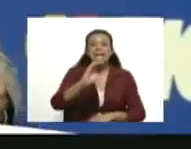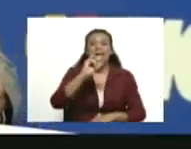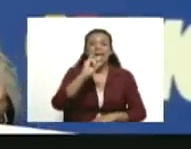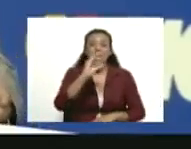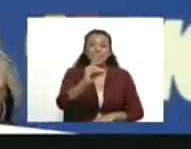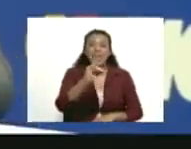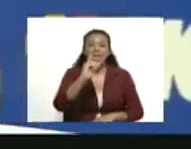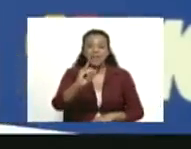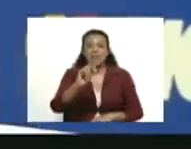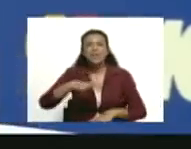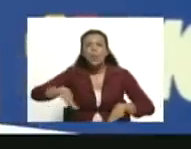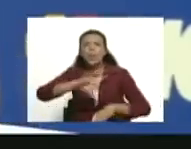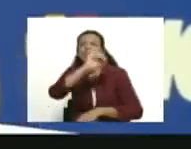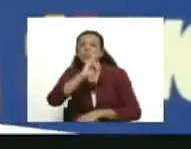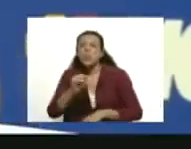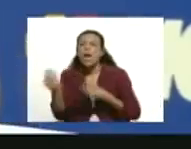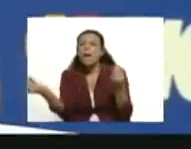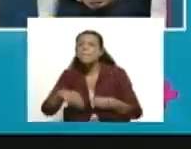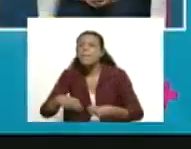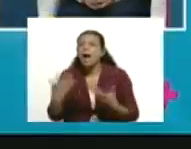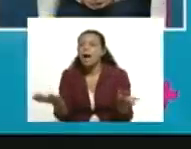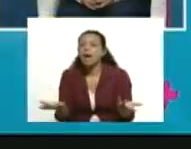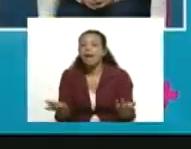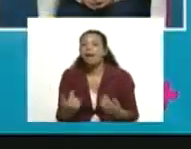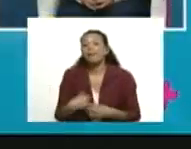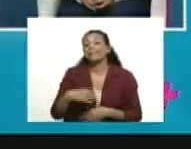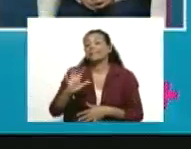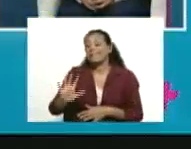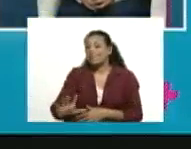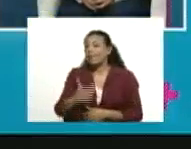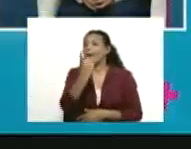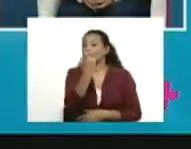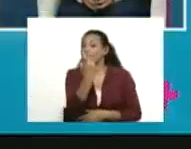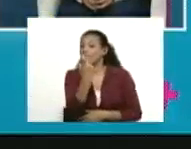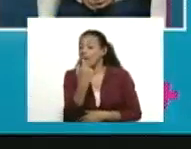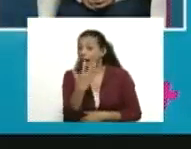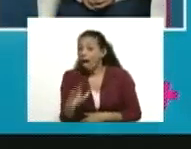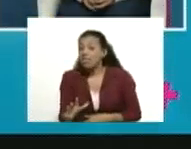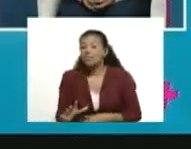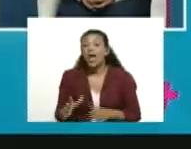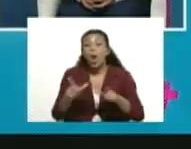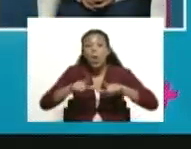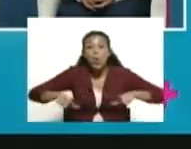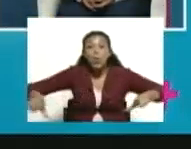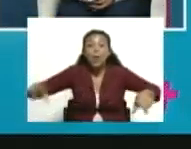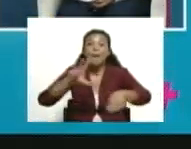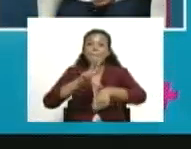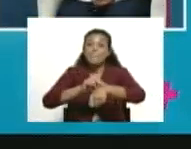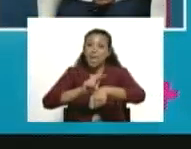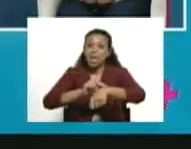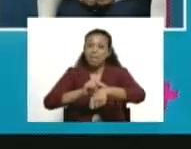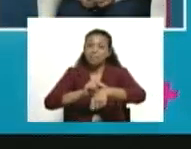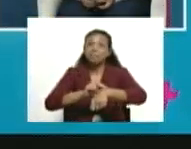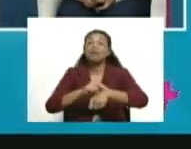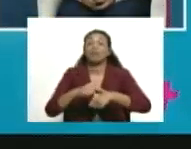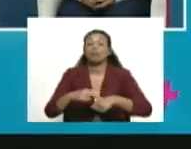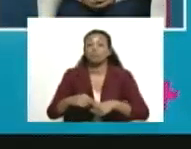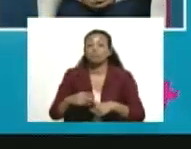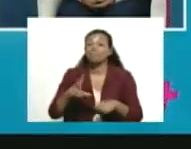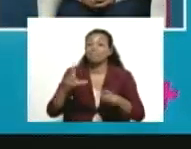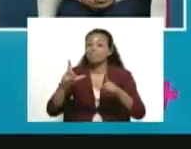algo, para entrarle. Todavía falta los otros consultorios. Toma nota, Márquez, toma los otros nota.